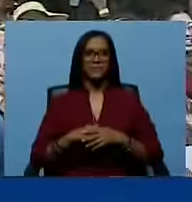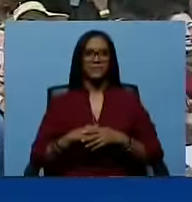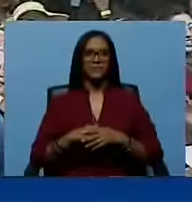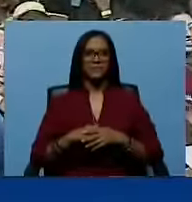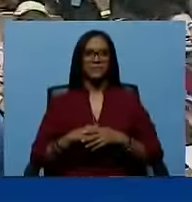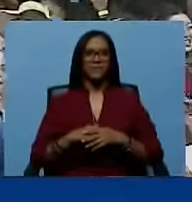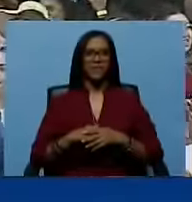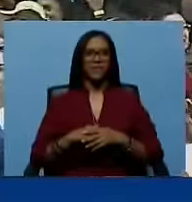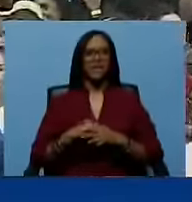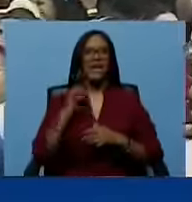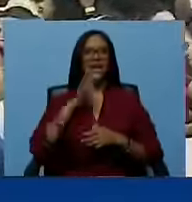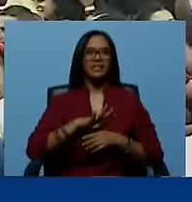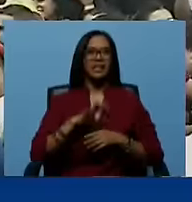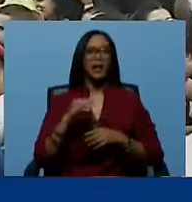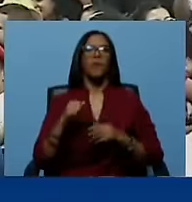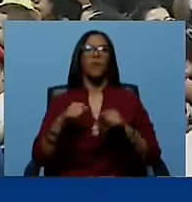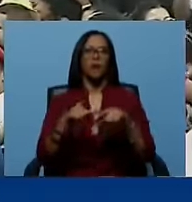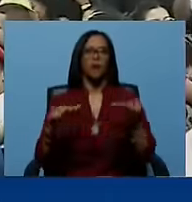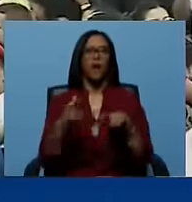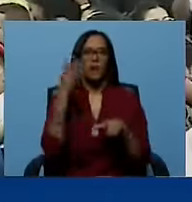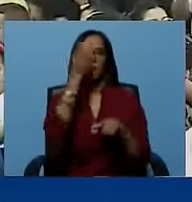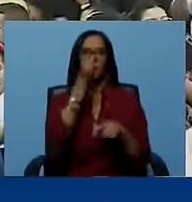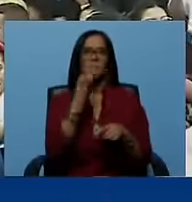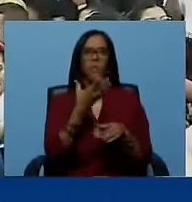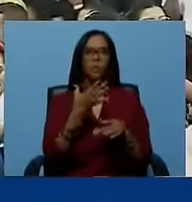Estamos en un lugar muy hermoso de la ciudad.